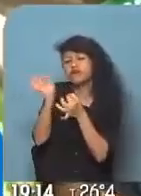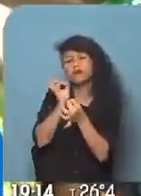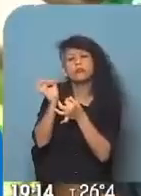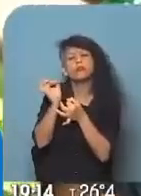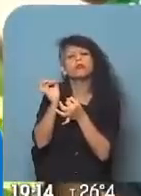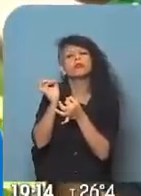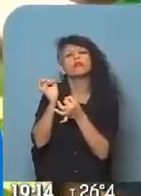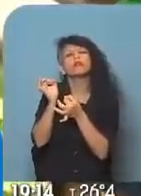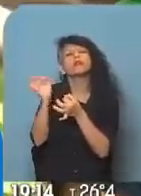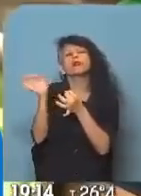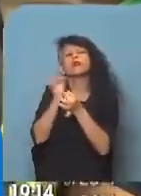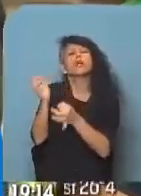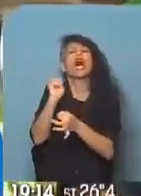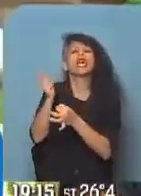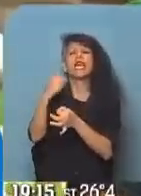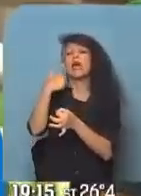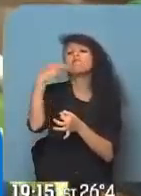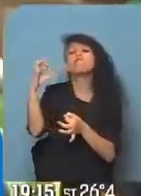con mi hijo,